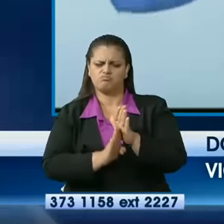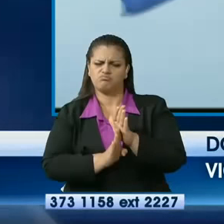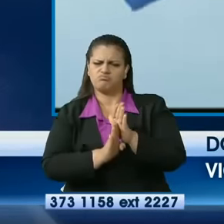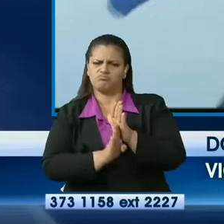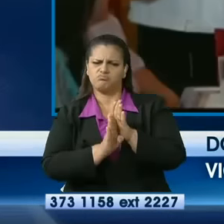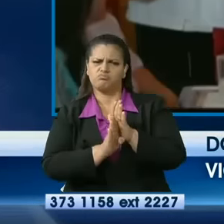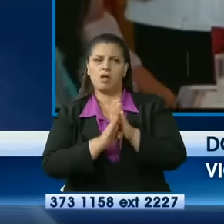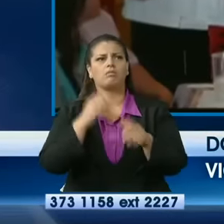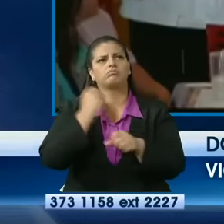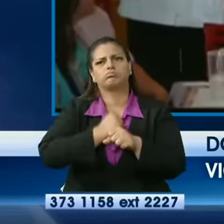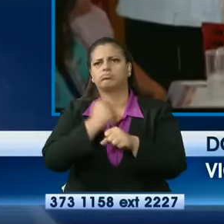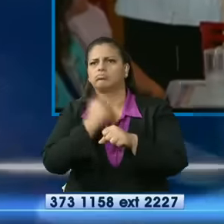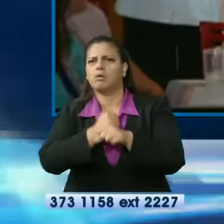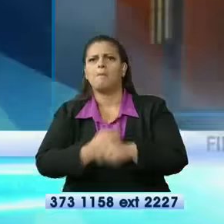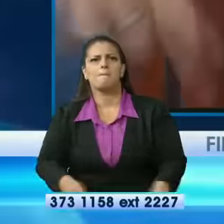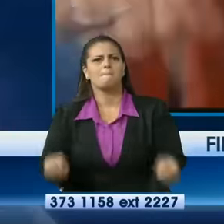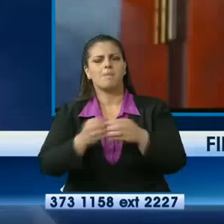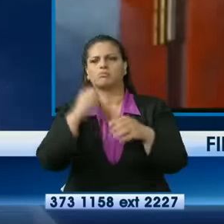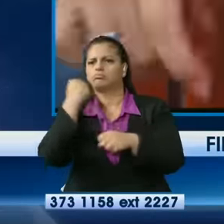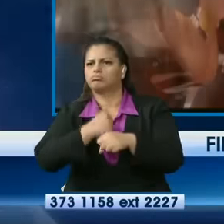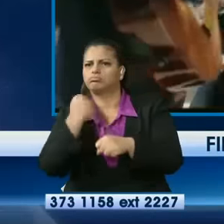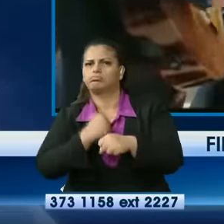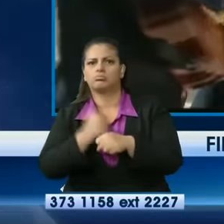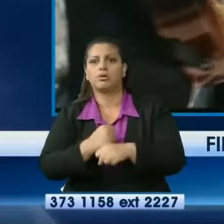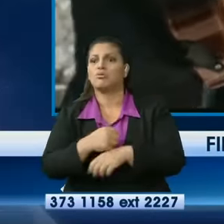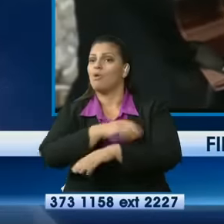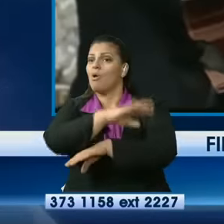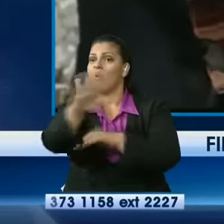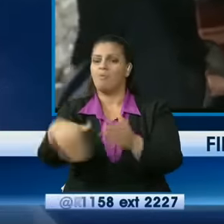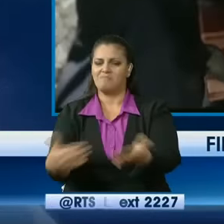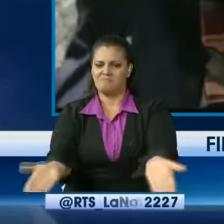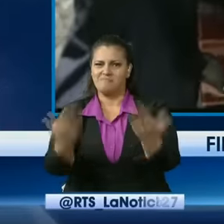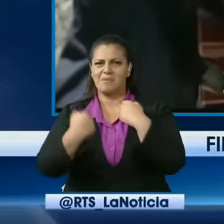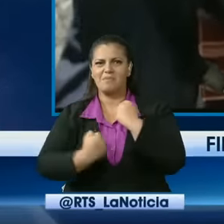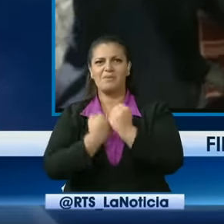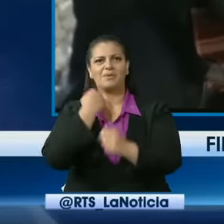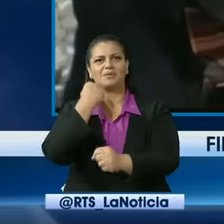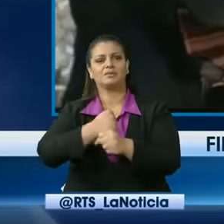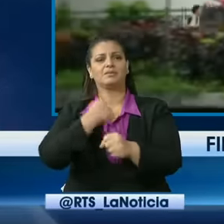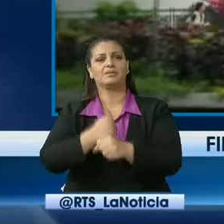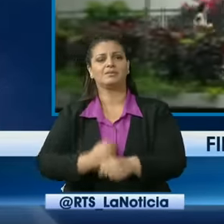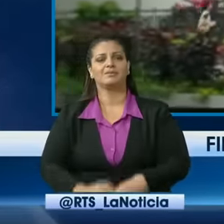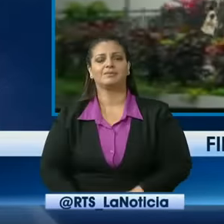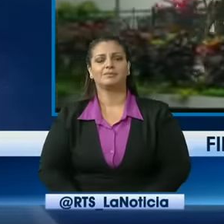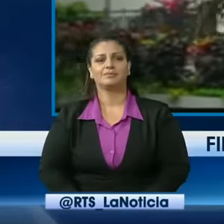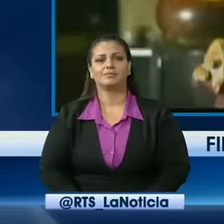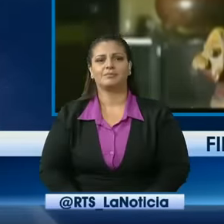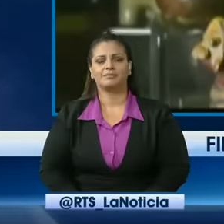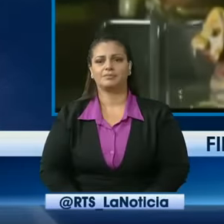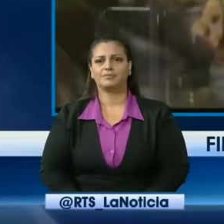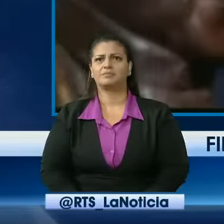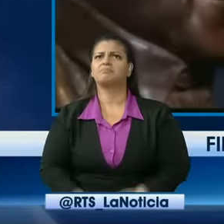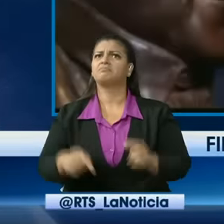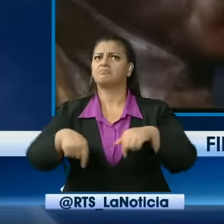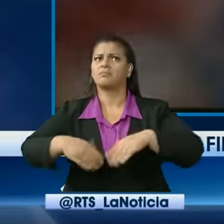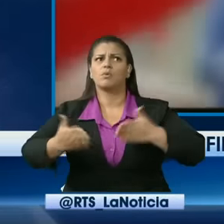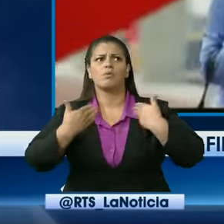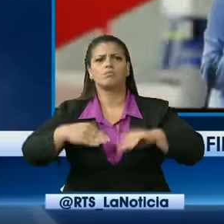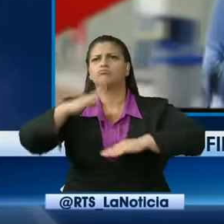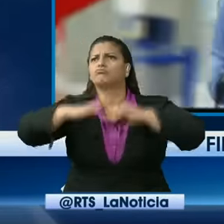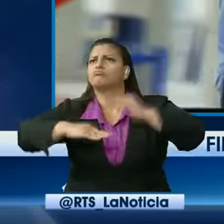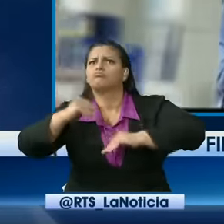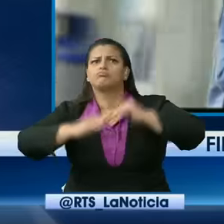hemos decidido trabajar más y trabajar con todos. Bueno, y además el desarrollo de otras obras proyectadas para